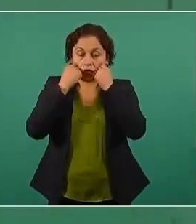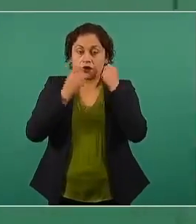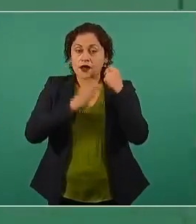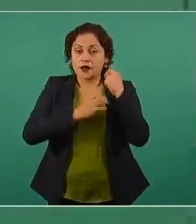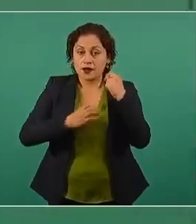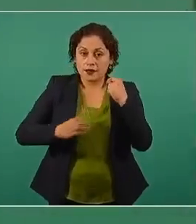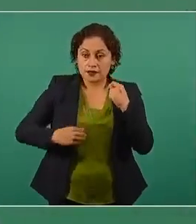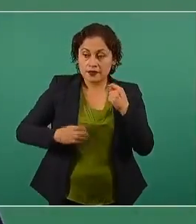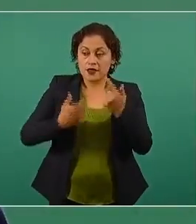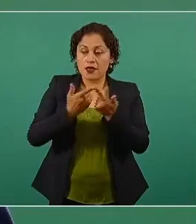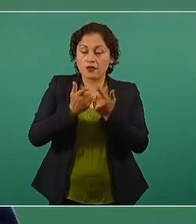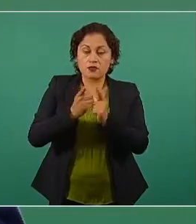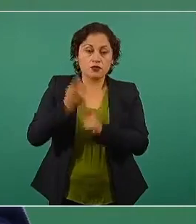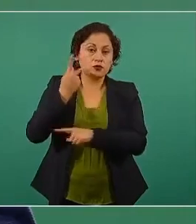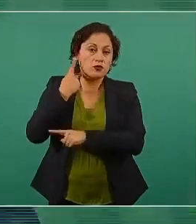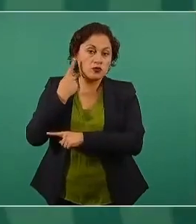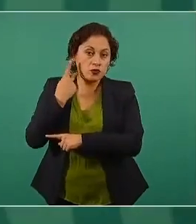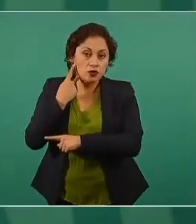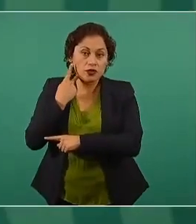los